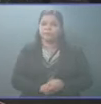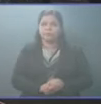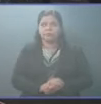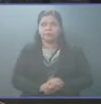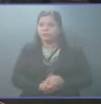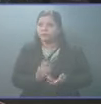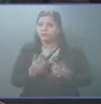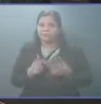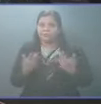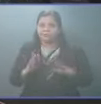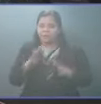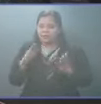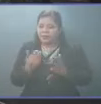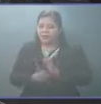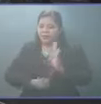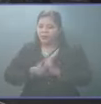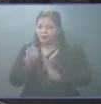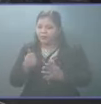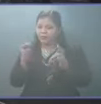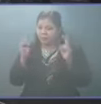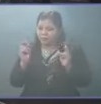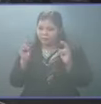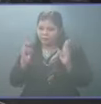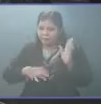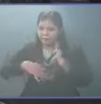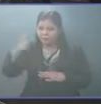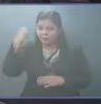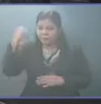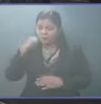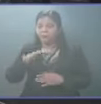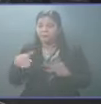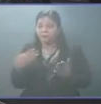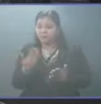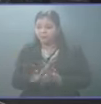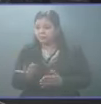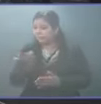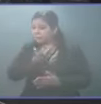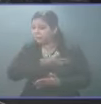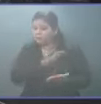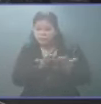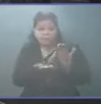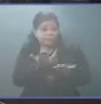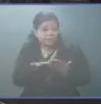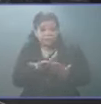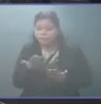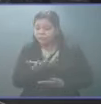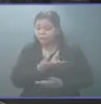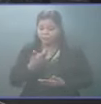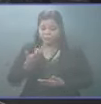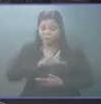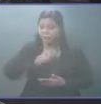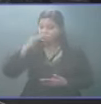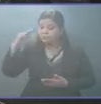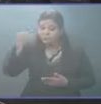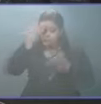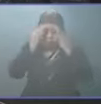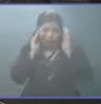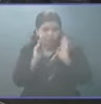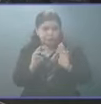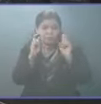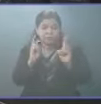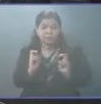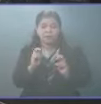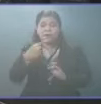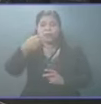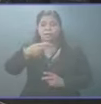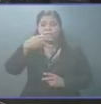esto, hay un término muy importante y que quizás no se conoce mucho en nuestro país y es el término de la